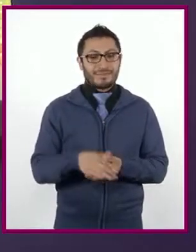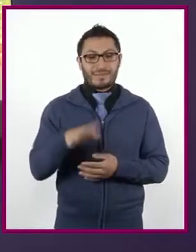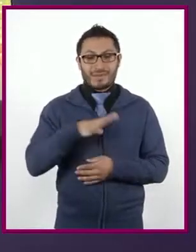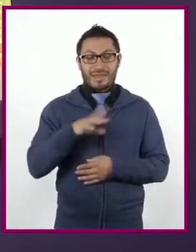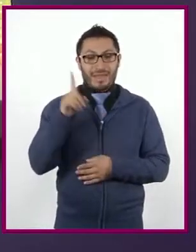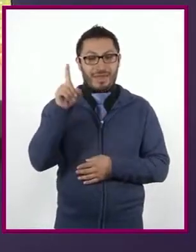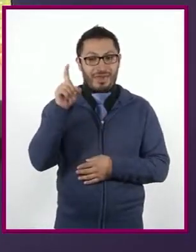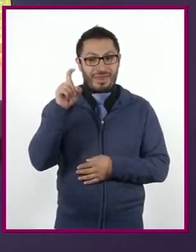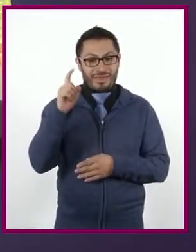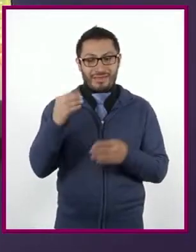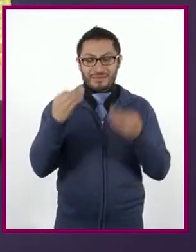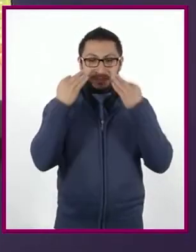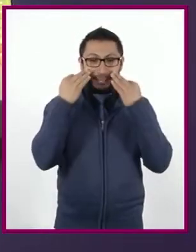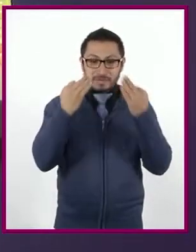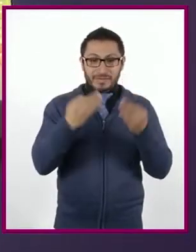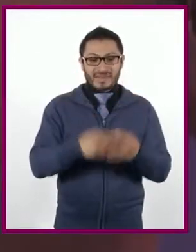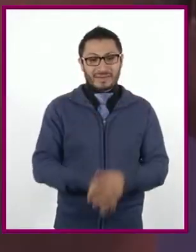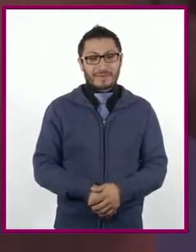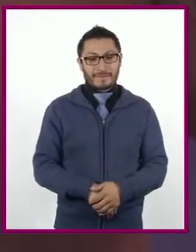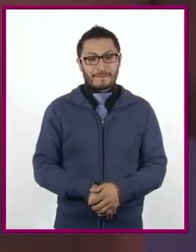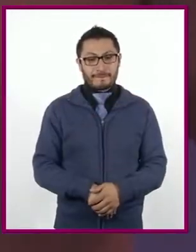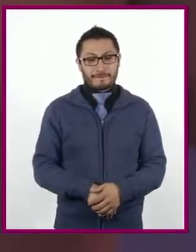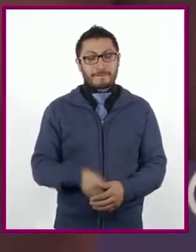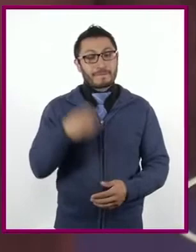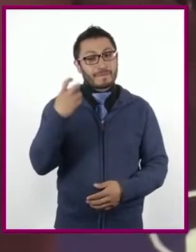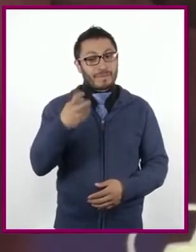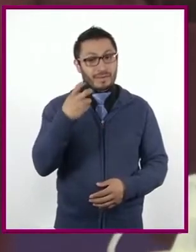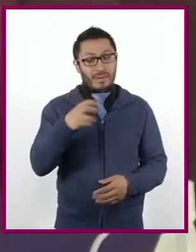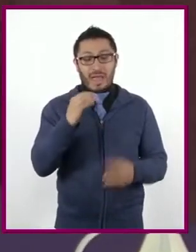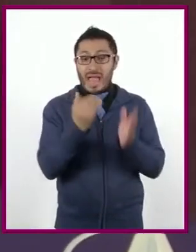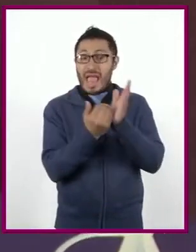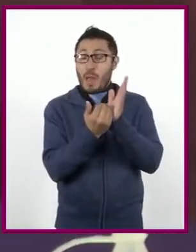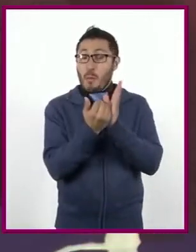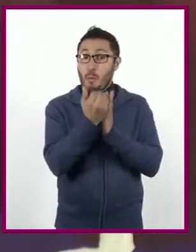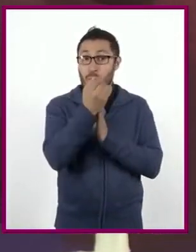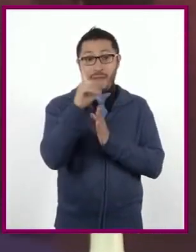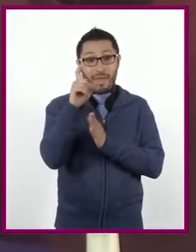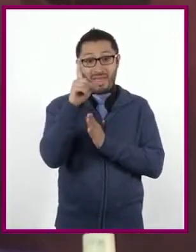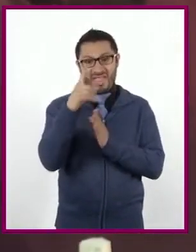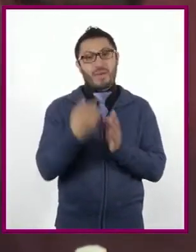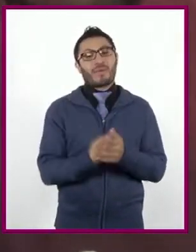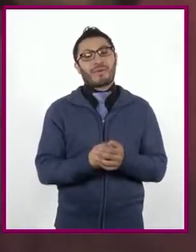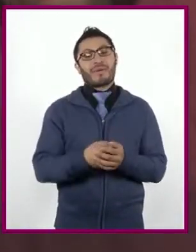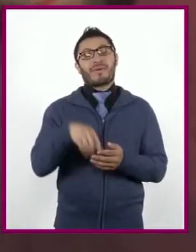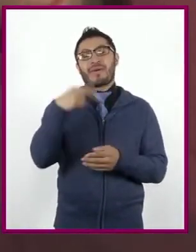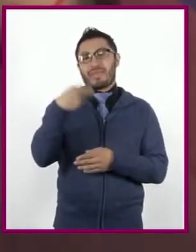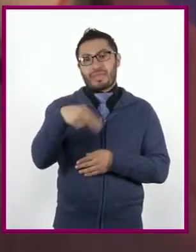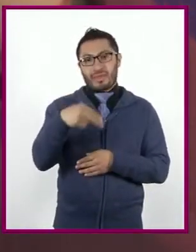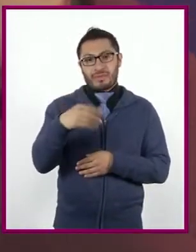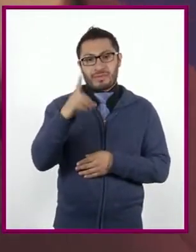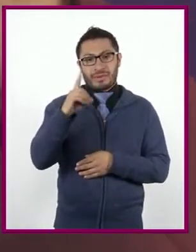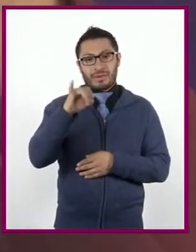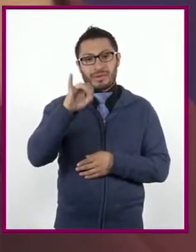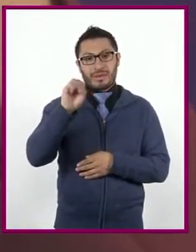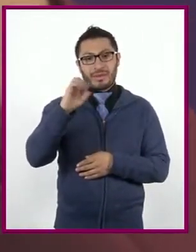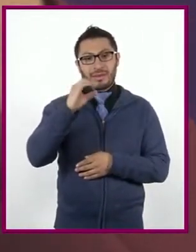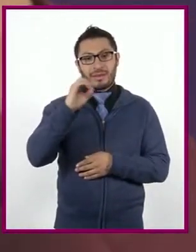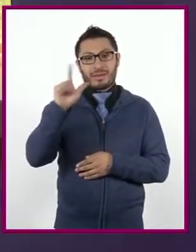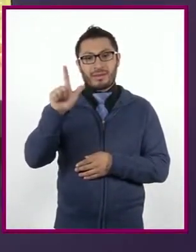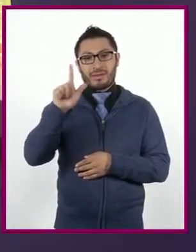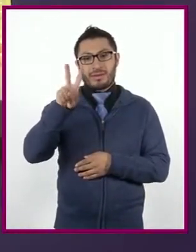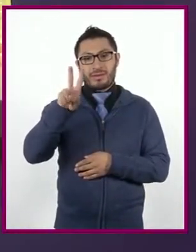el agua. Como es la que va a ir en mayor proporción, se llama disolvente.